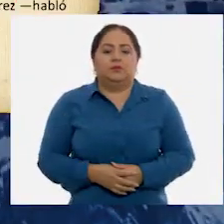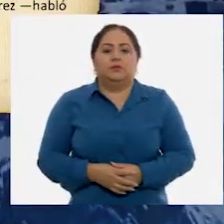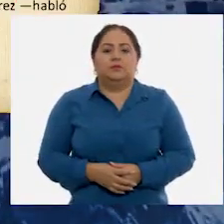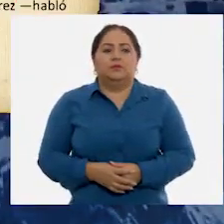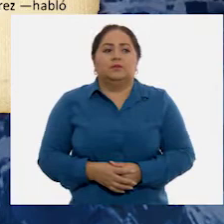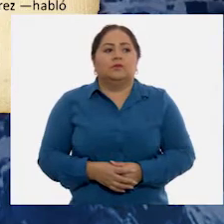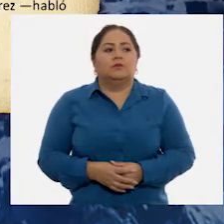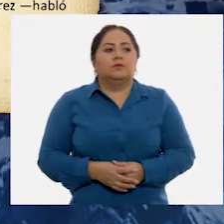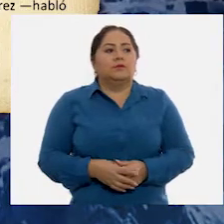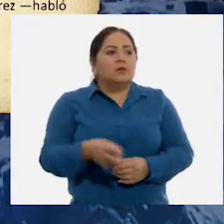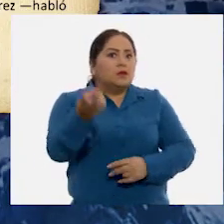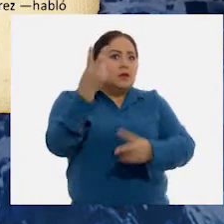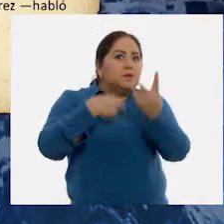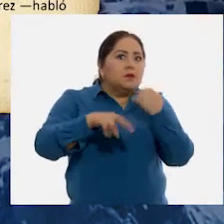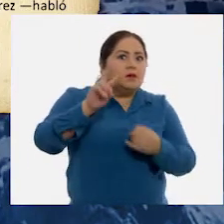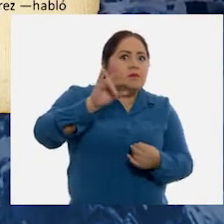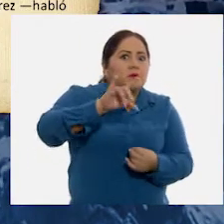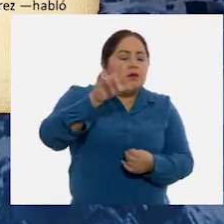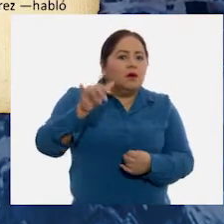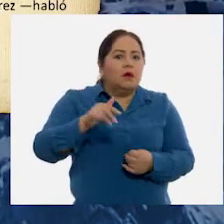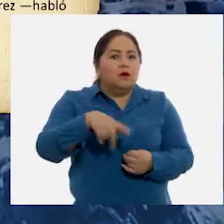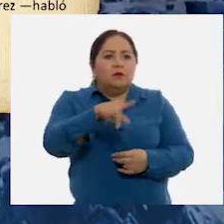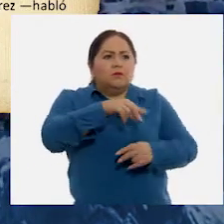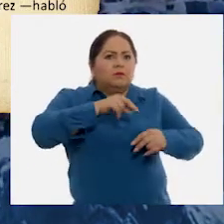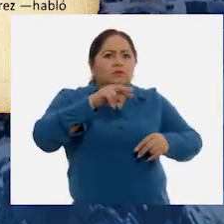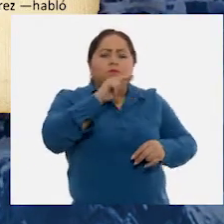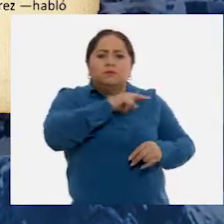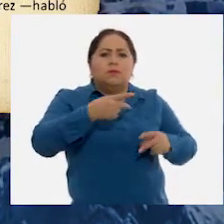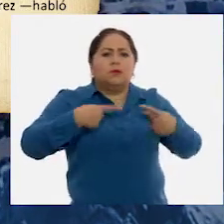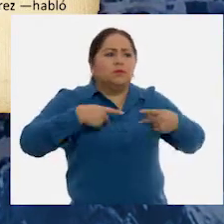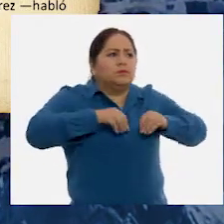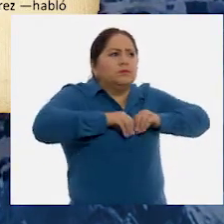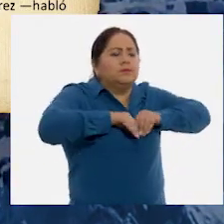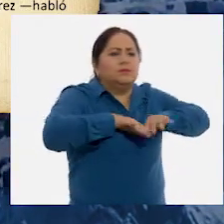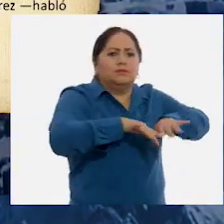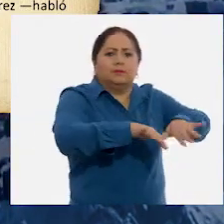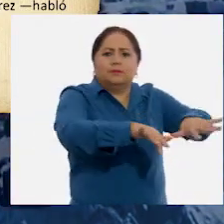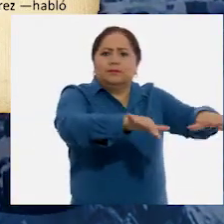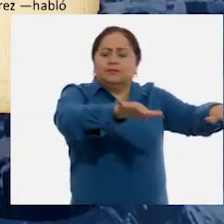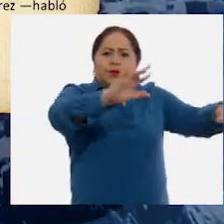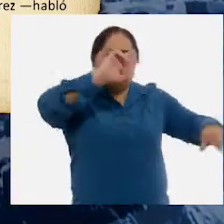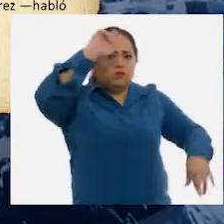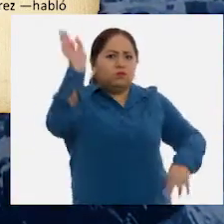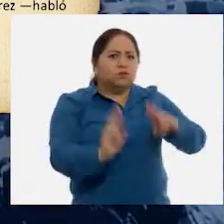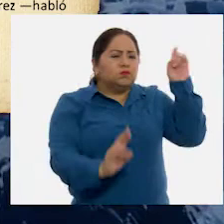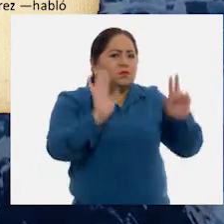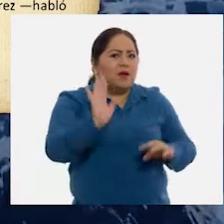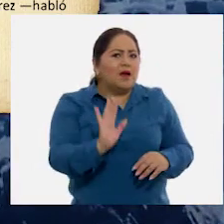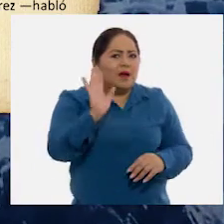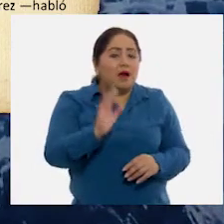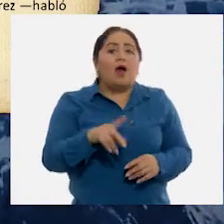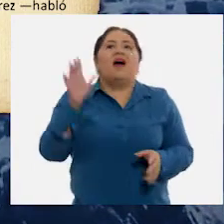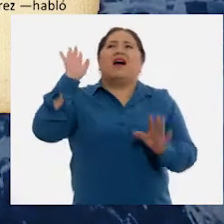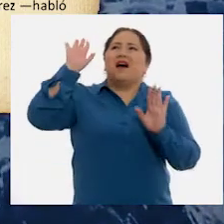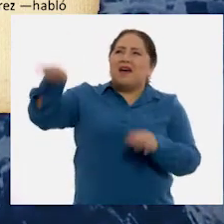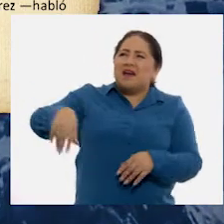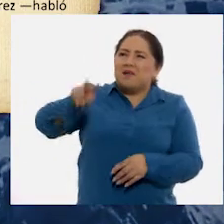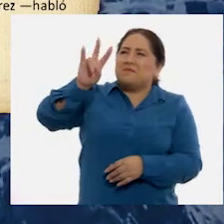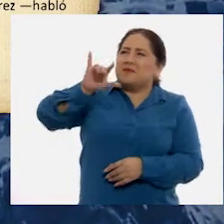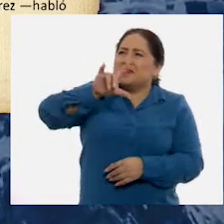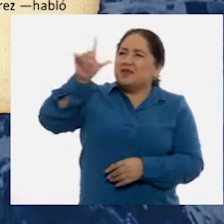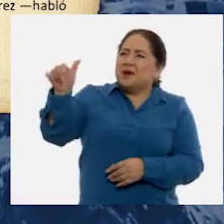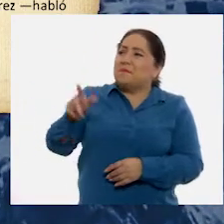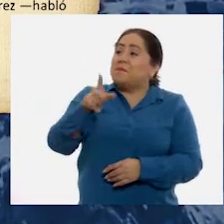¡Que viene Villa! La noticia se propagó con la velocidad del relámpago. ¡Ah, Villa! La